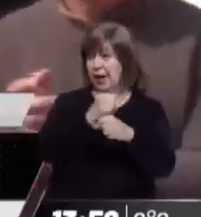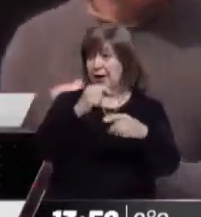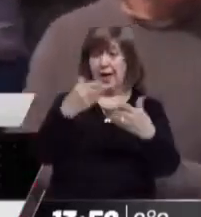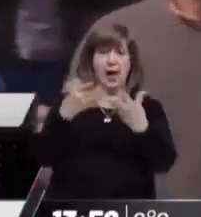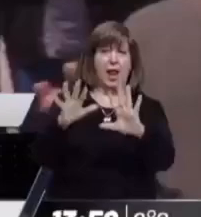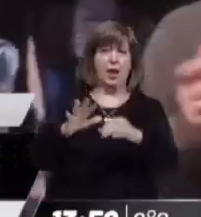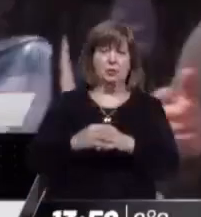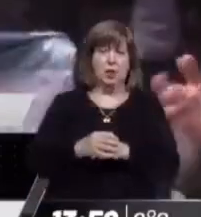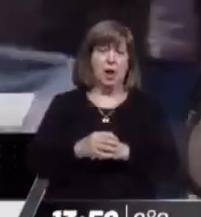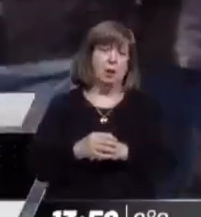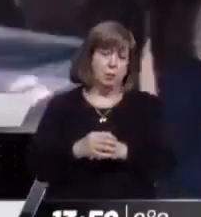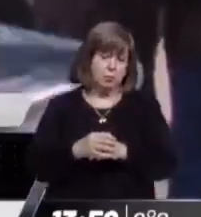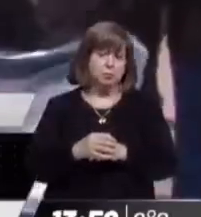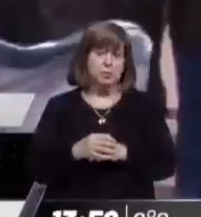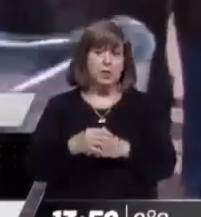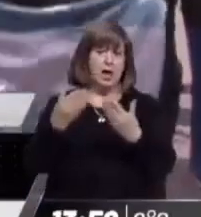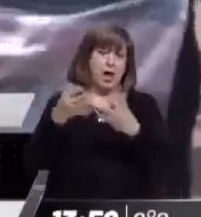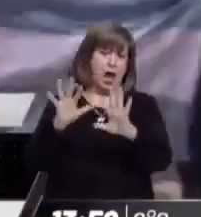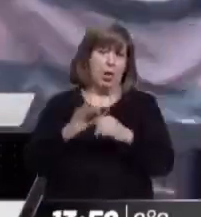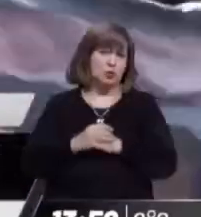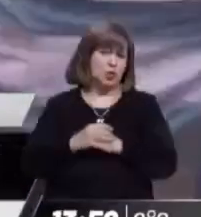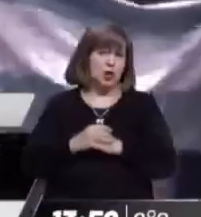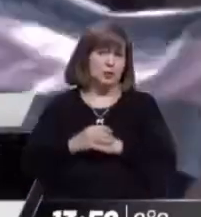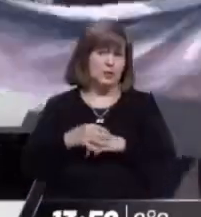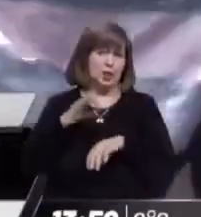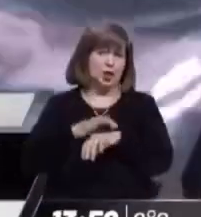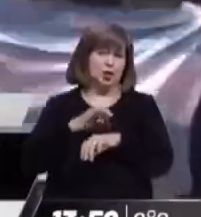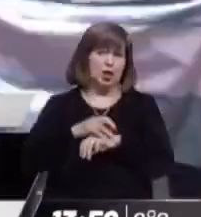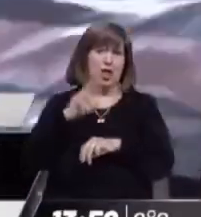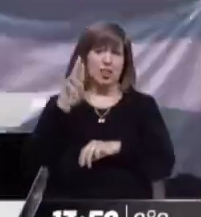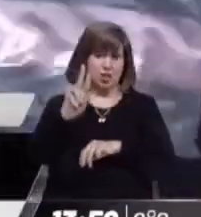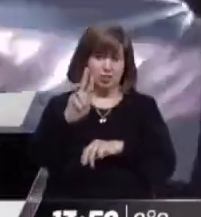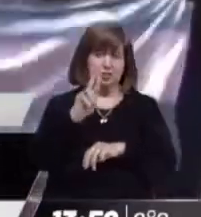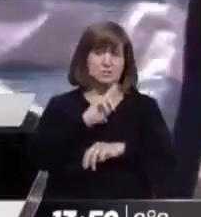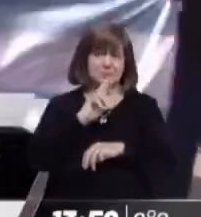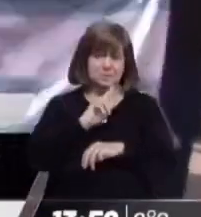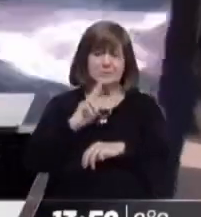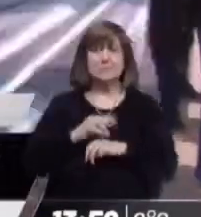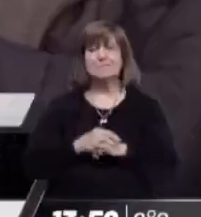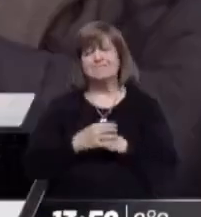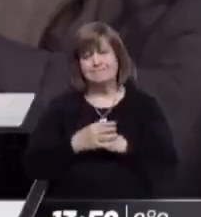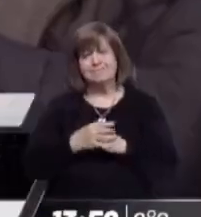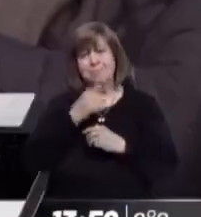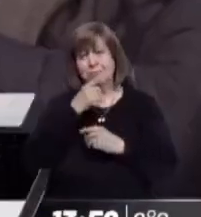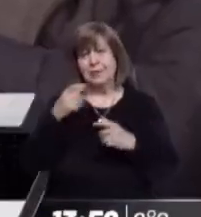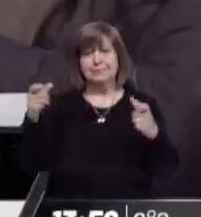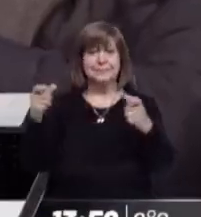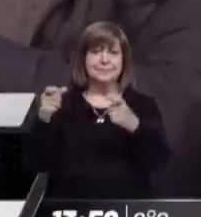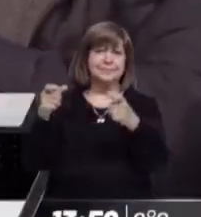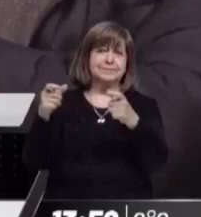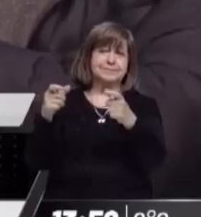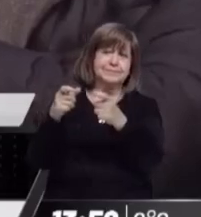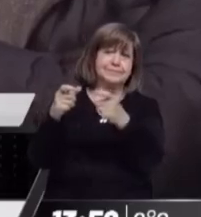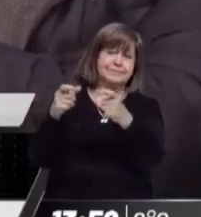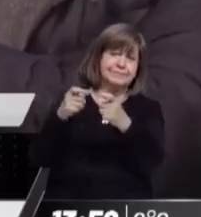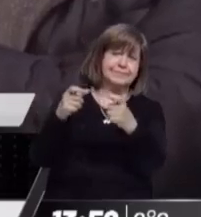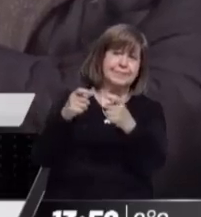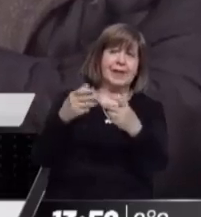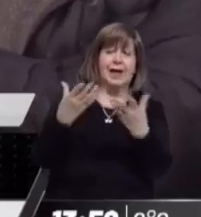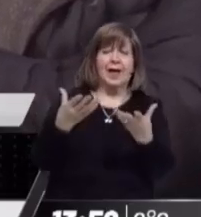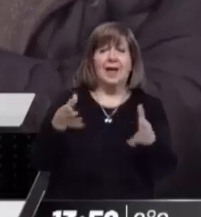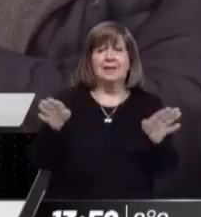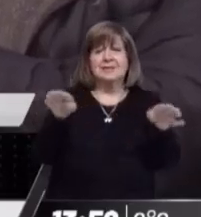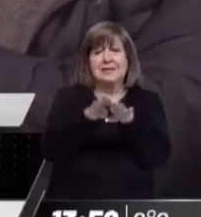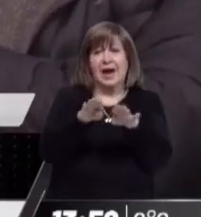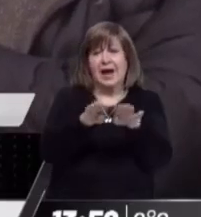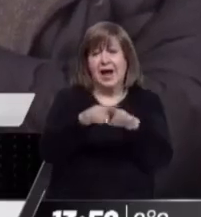de la maternidad segura y en realidad lo que se hace es justamente la reducción del personal y